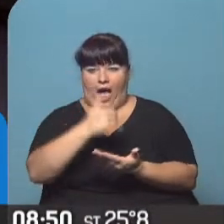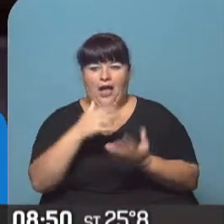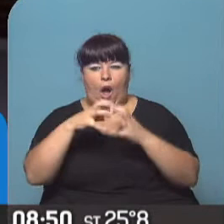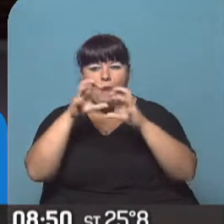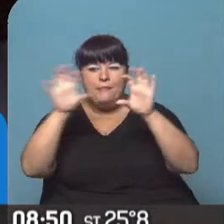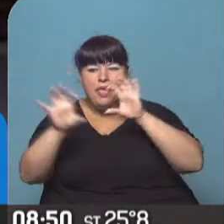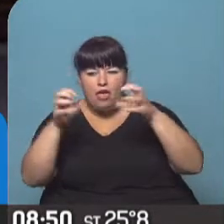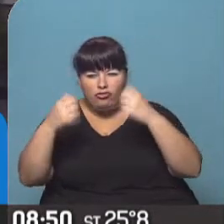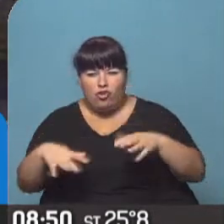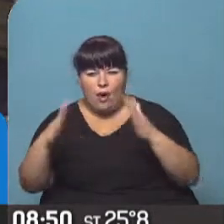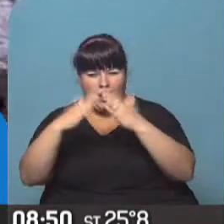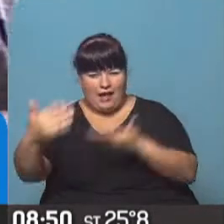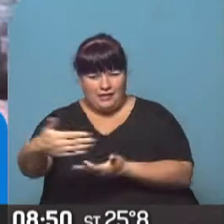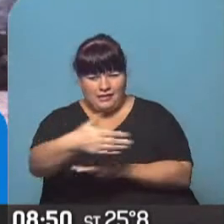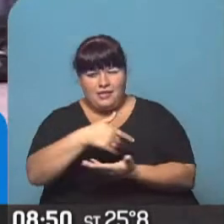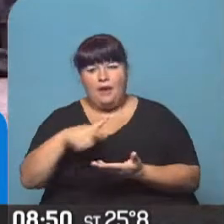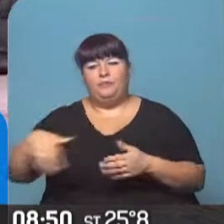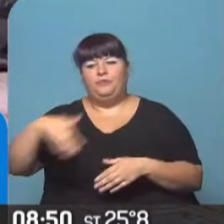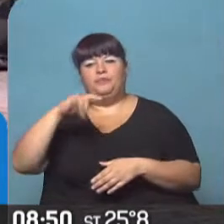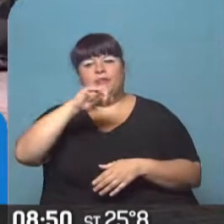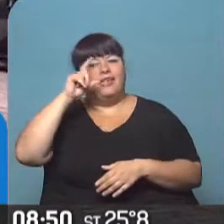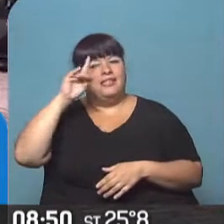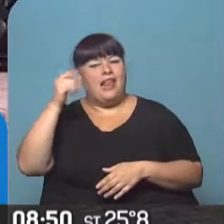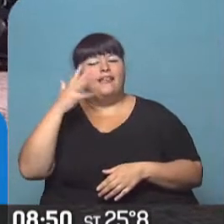escombros de esta vivienda ubicada en Celada